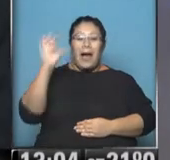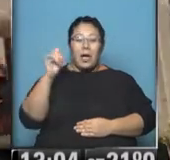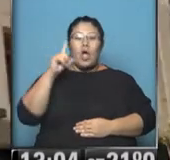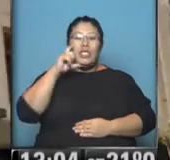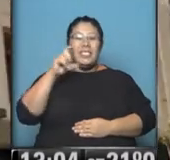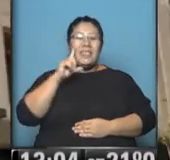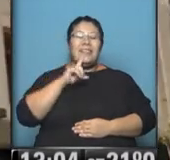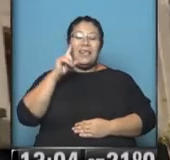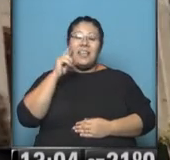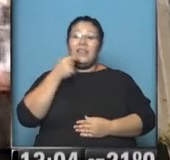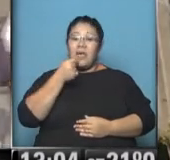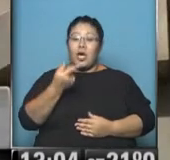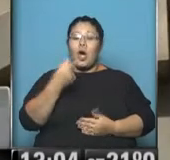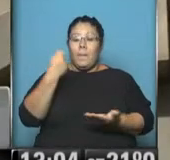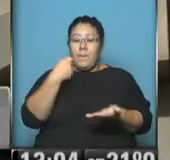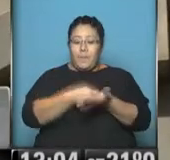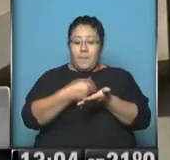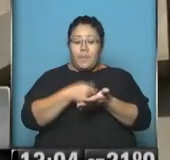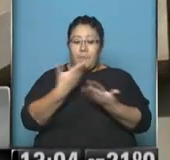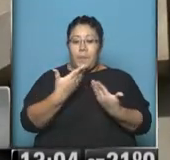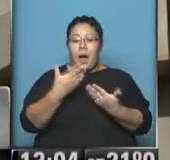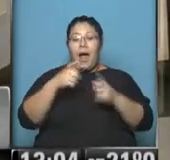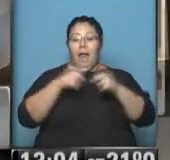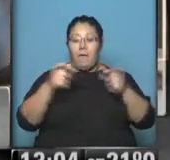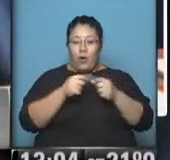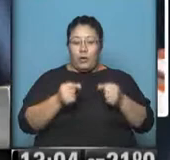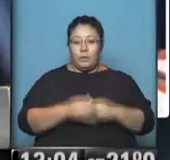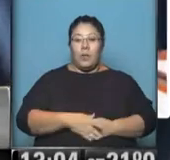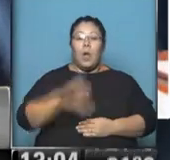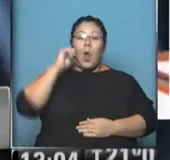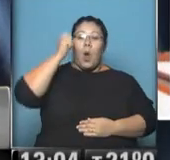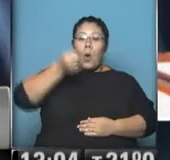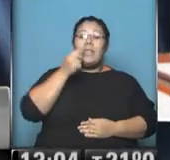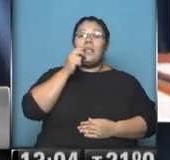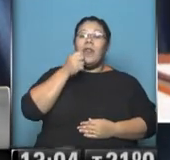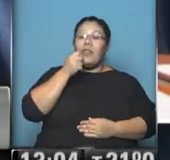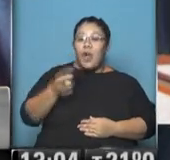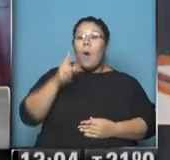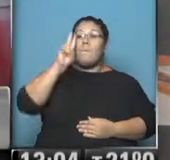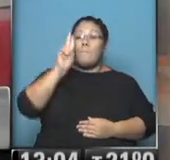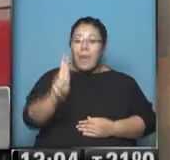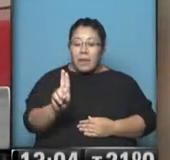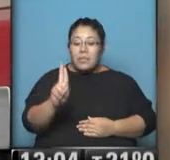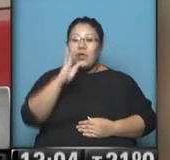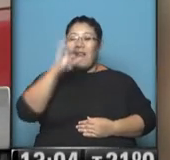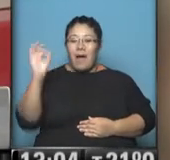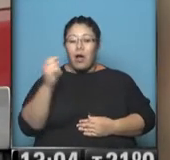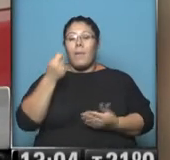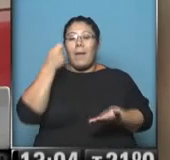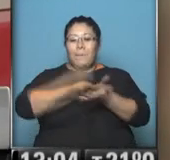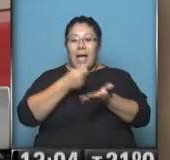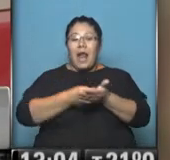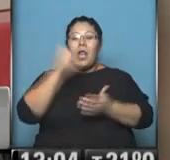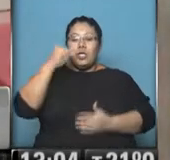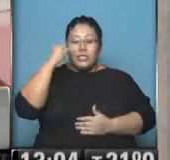argentina. El Citibank anunció que el juez Griesa lo autorizó a realizar los pagos de intereses de deuda del